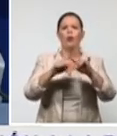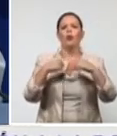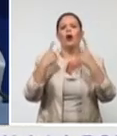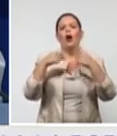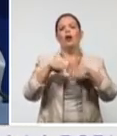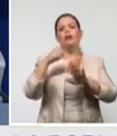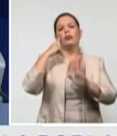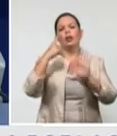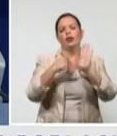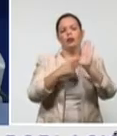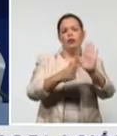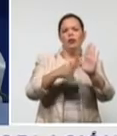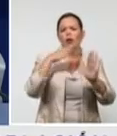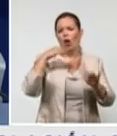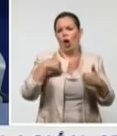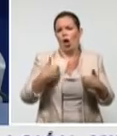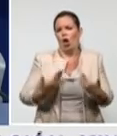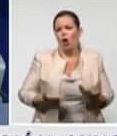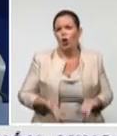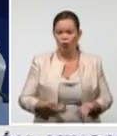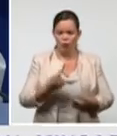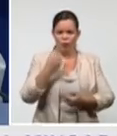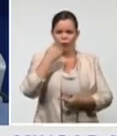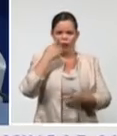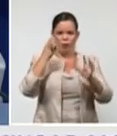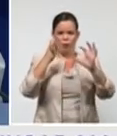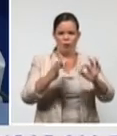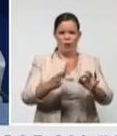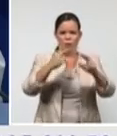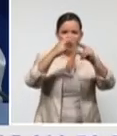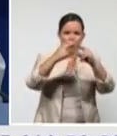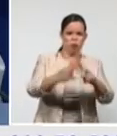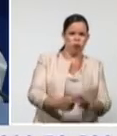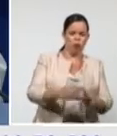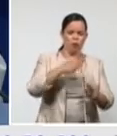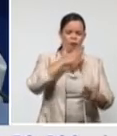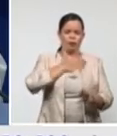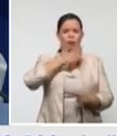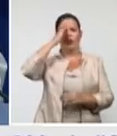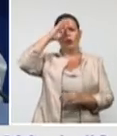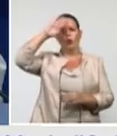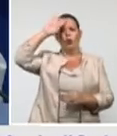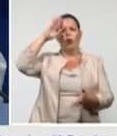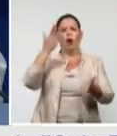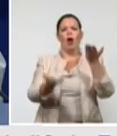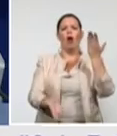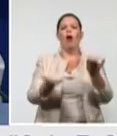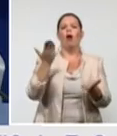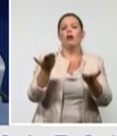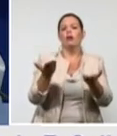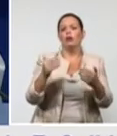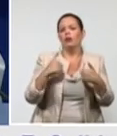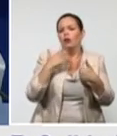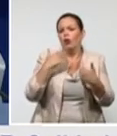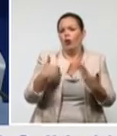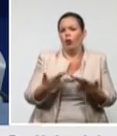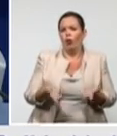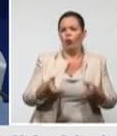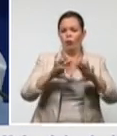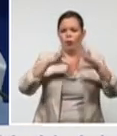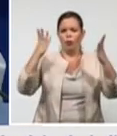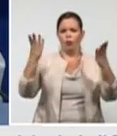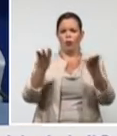mejor la posición que ocupa nuestro país en comparación con el mundo desde el punto de vista de